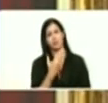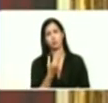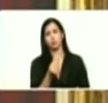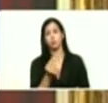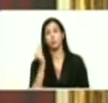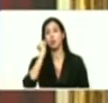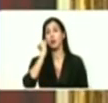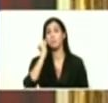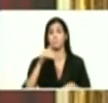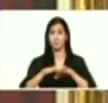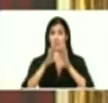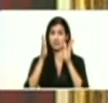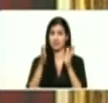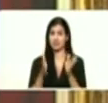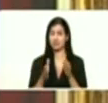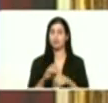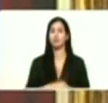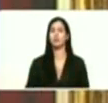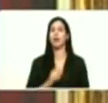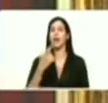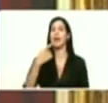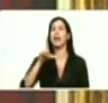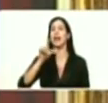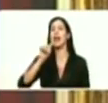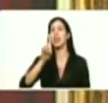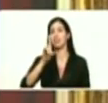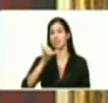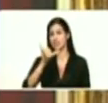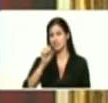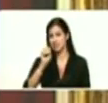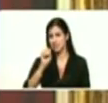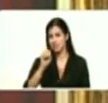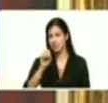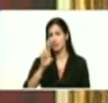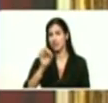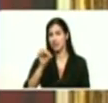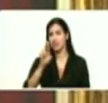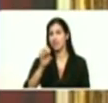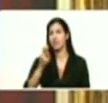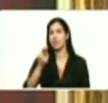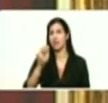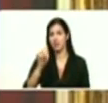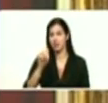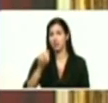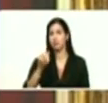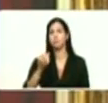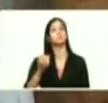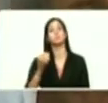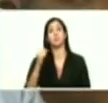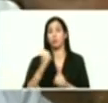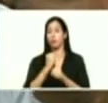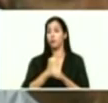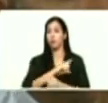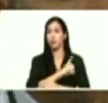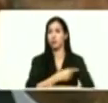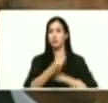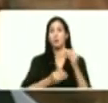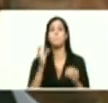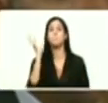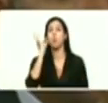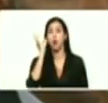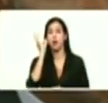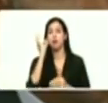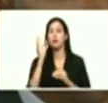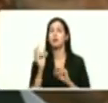compañera ministra Gladys Requena todo el trabajo que ha hecho una mujer y el movimiento de mujeres